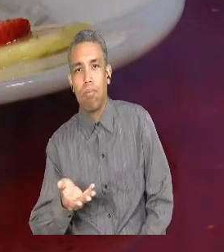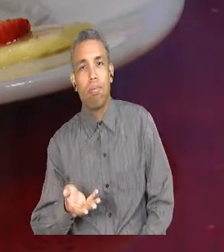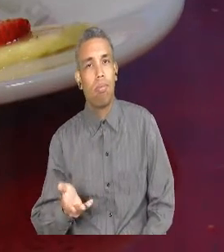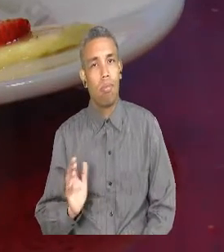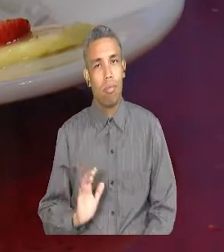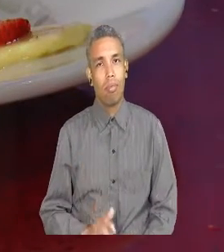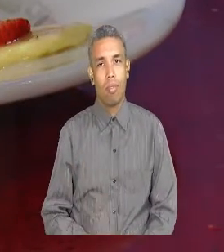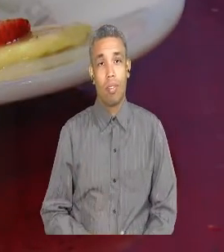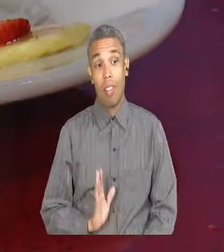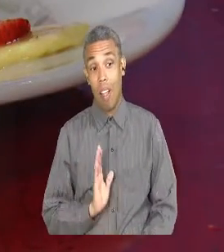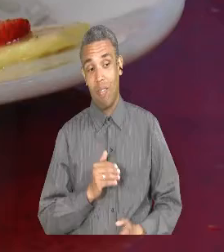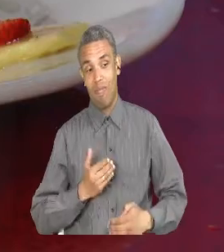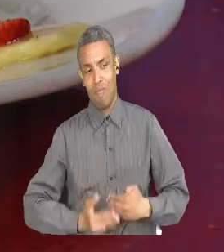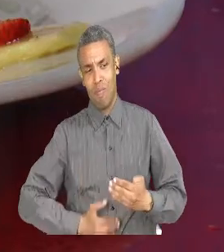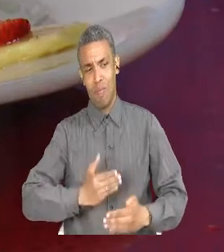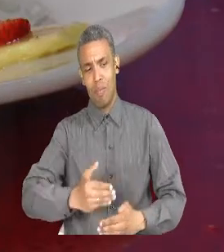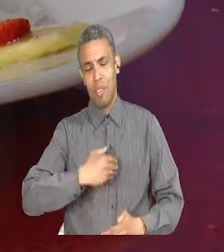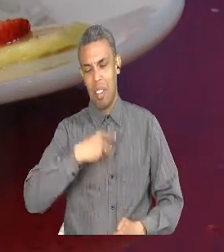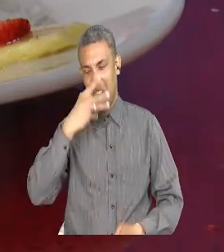Voy aprendiendo, caramba.